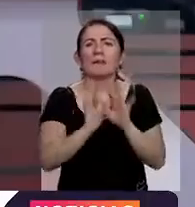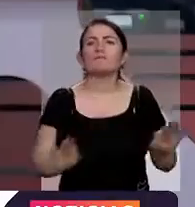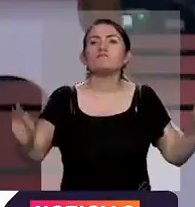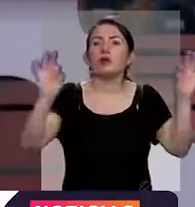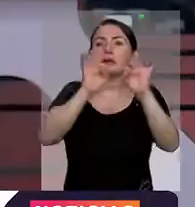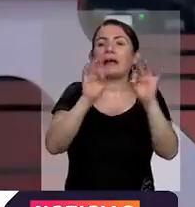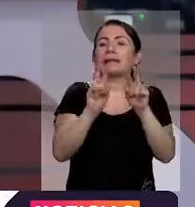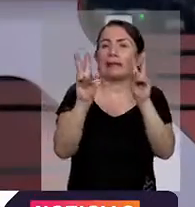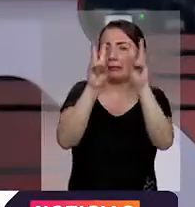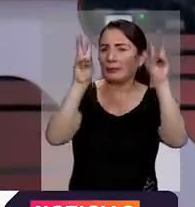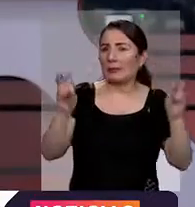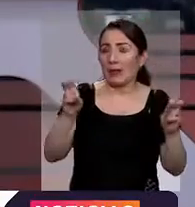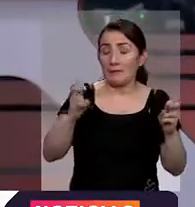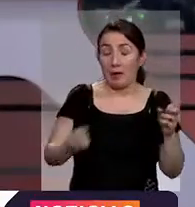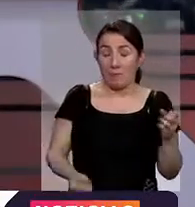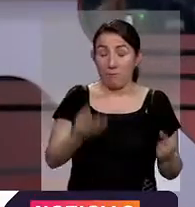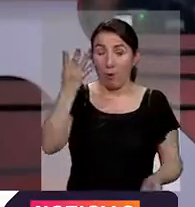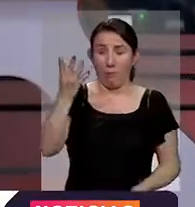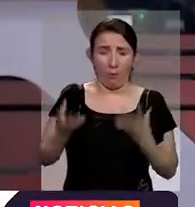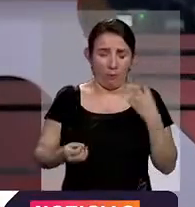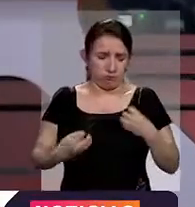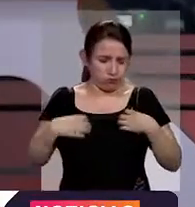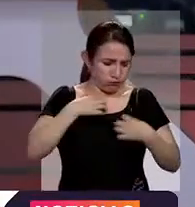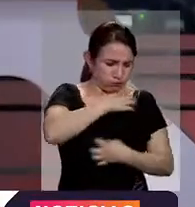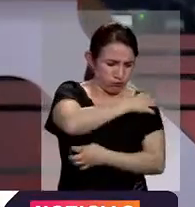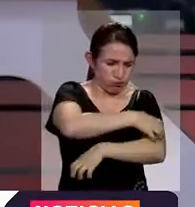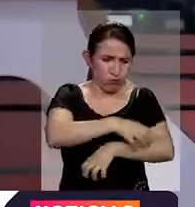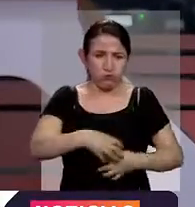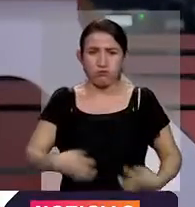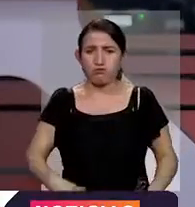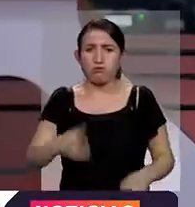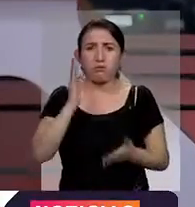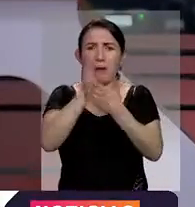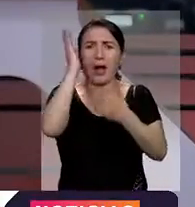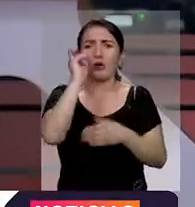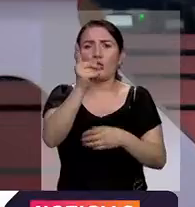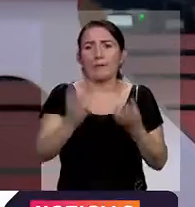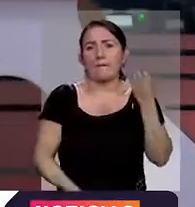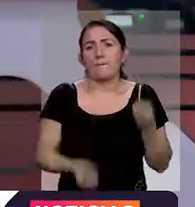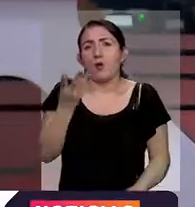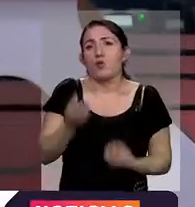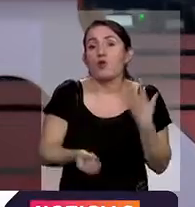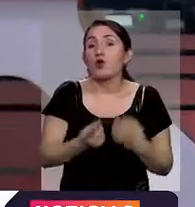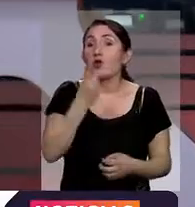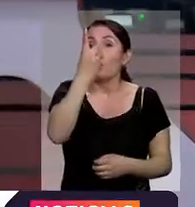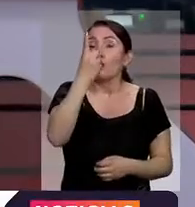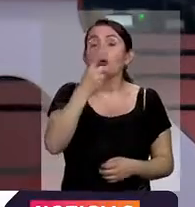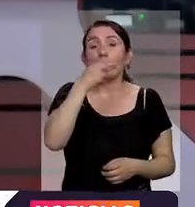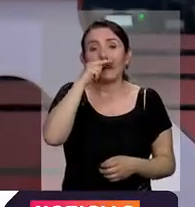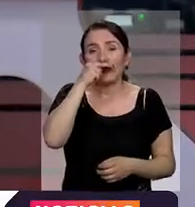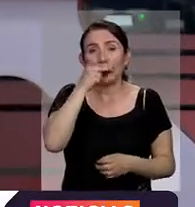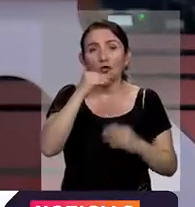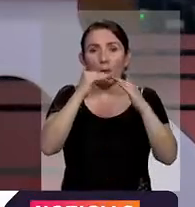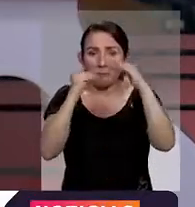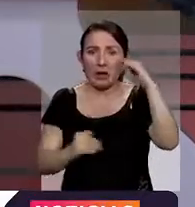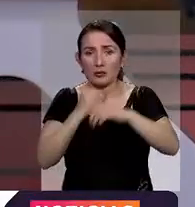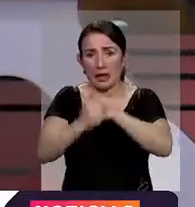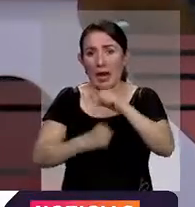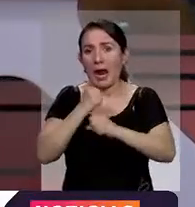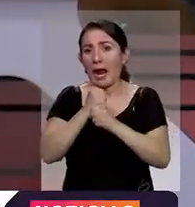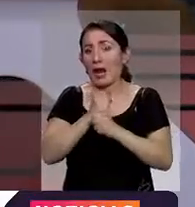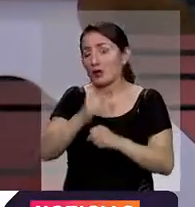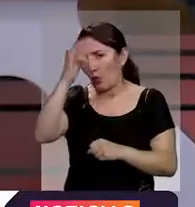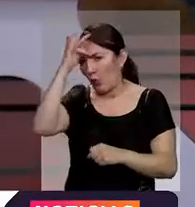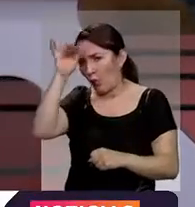Que es este tema de los quemados en Bogotá. Ya van 34 personas quemadas a causa de la pólvora. Un menor de edad, que es el único hospitalizado por esta